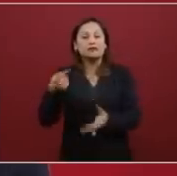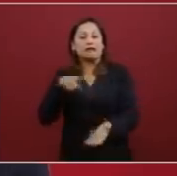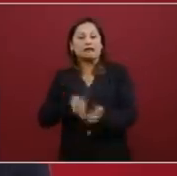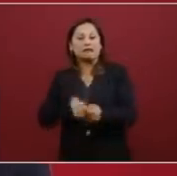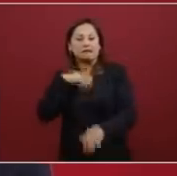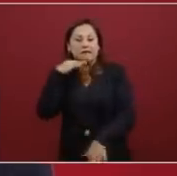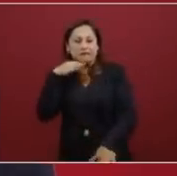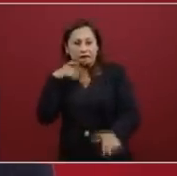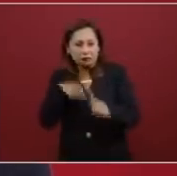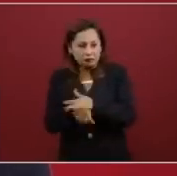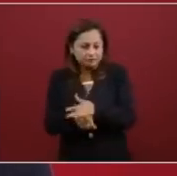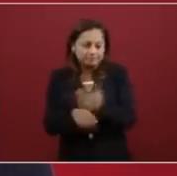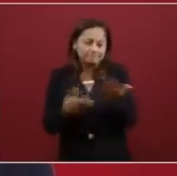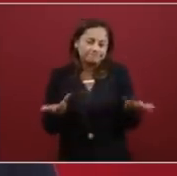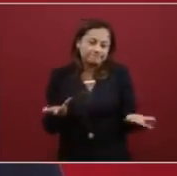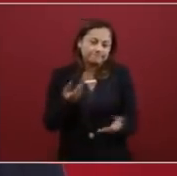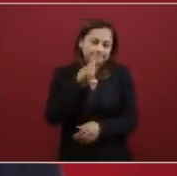Entonces,